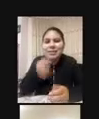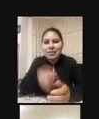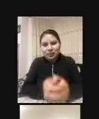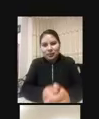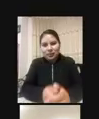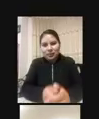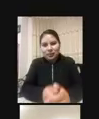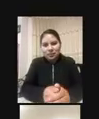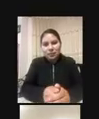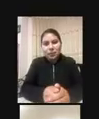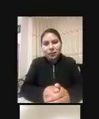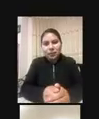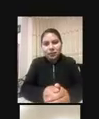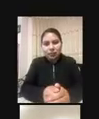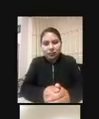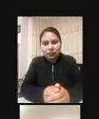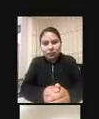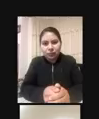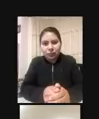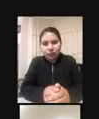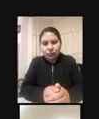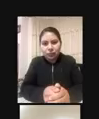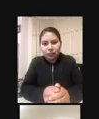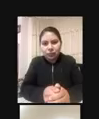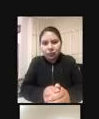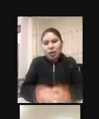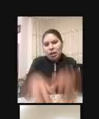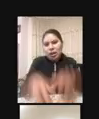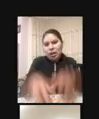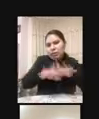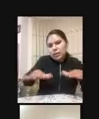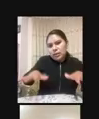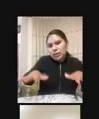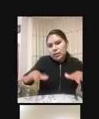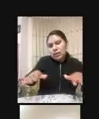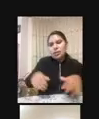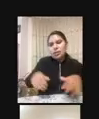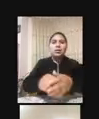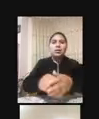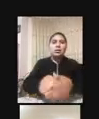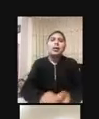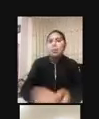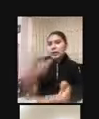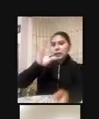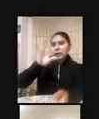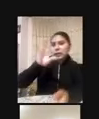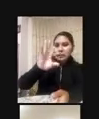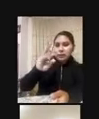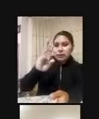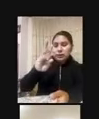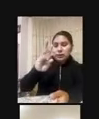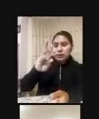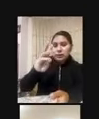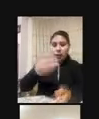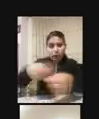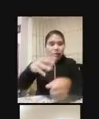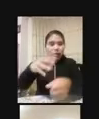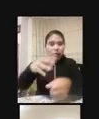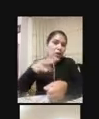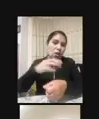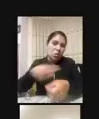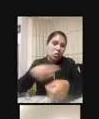permanentes? Aparece en los niños de la población en general a partir de los 6 años. Sin embargo, en los niños con síndrome de Down vamos